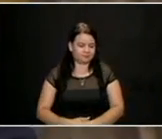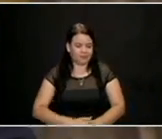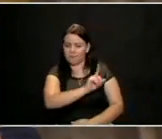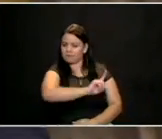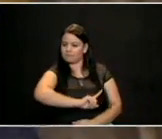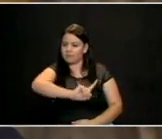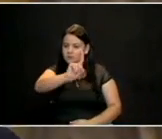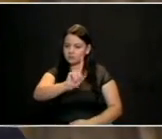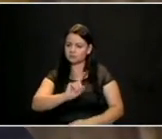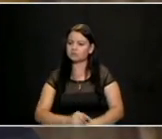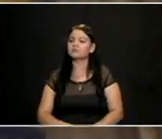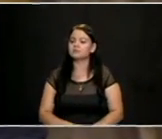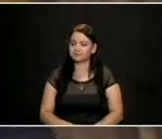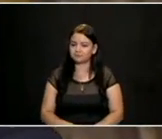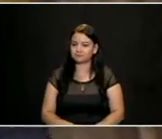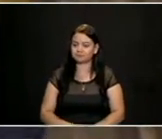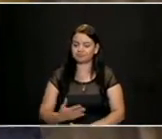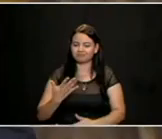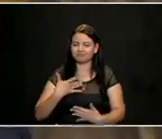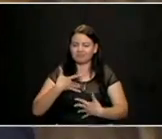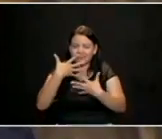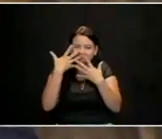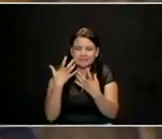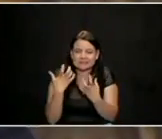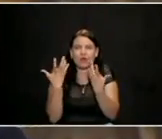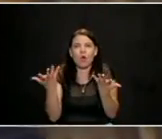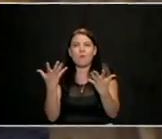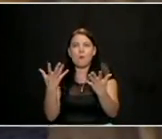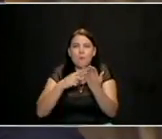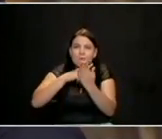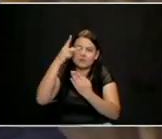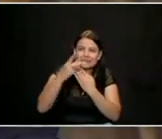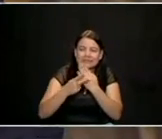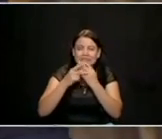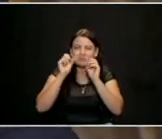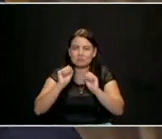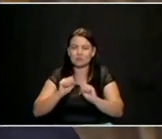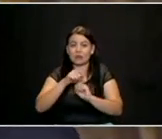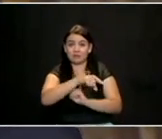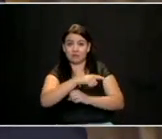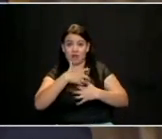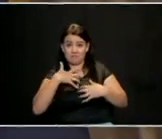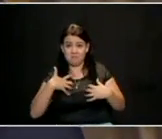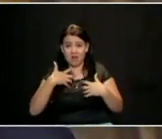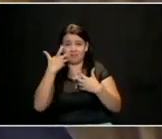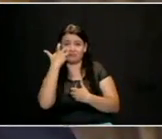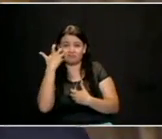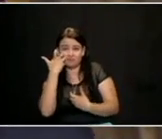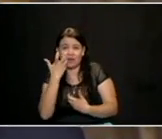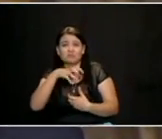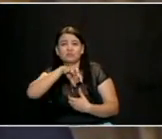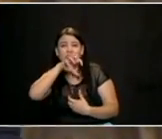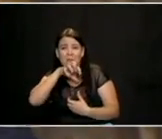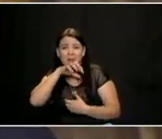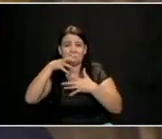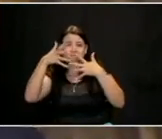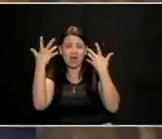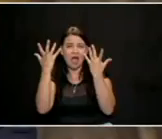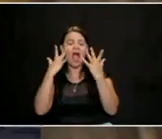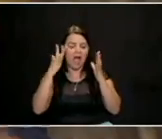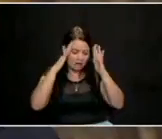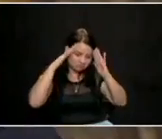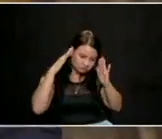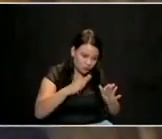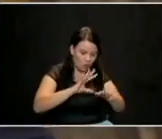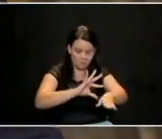programa mediante el cual se le pueda dar asistencia veterinaria a los perros, a los gatos, en